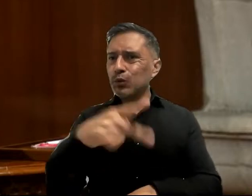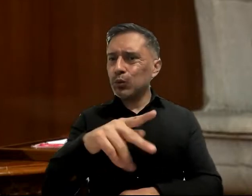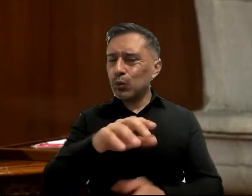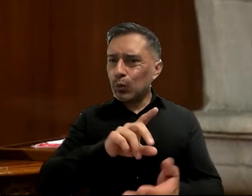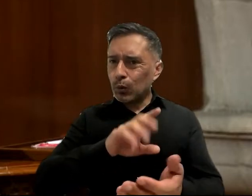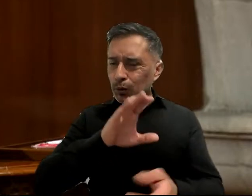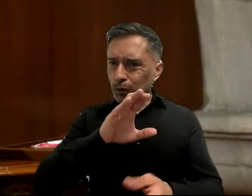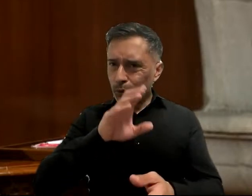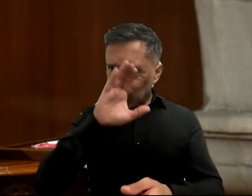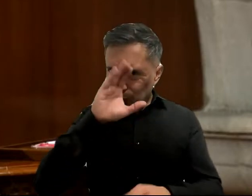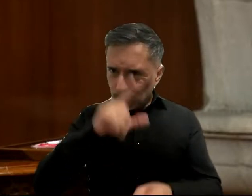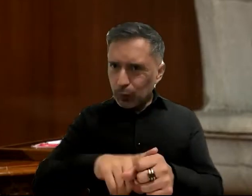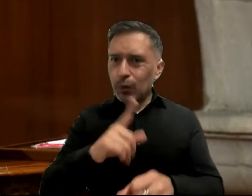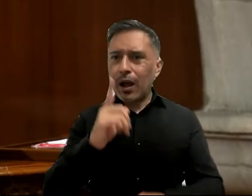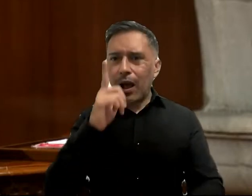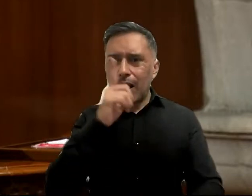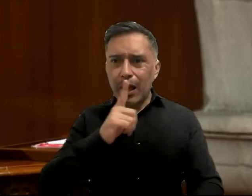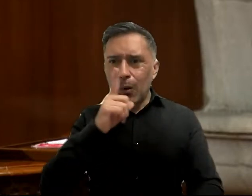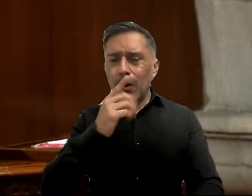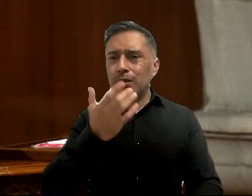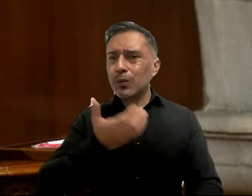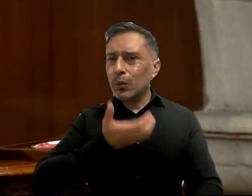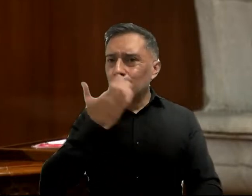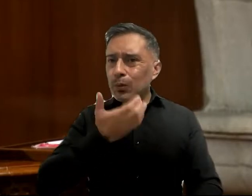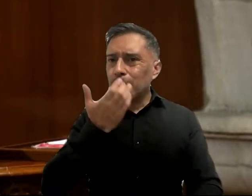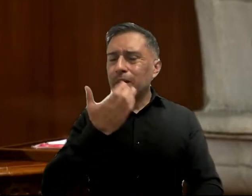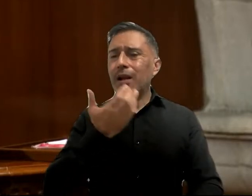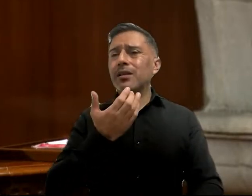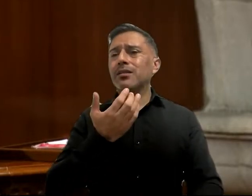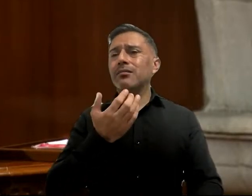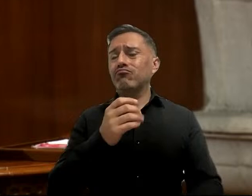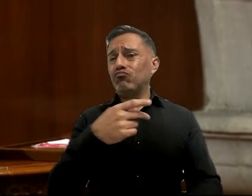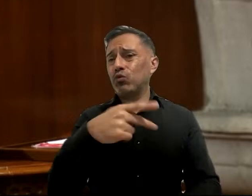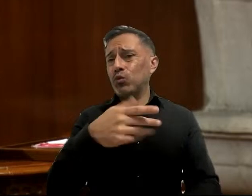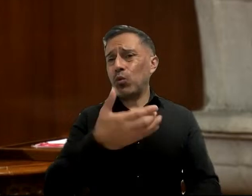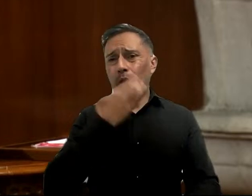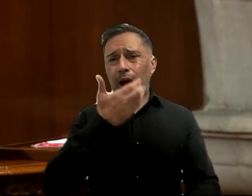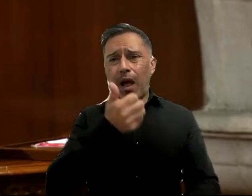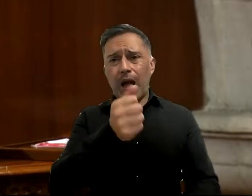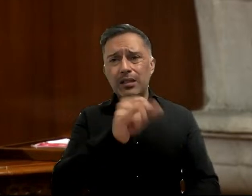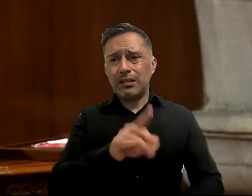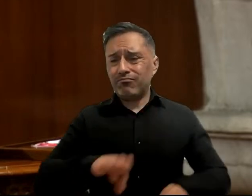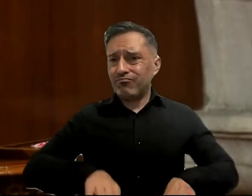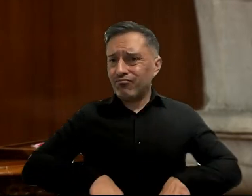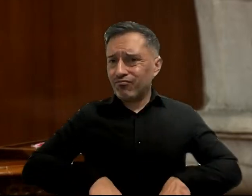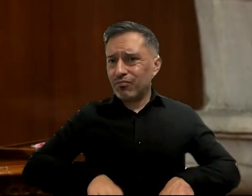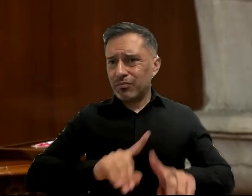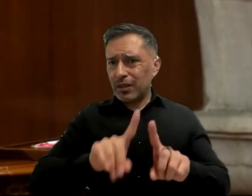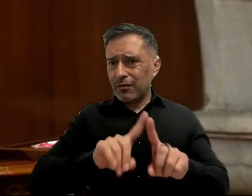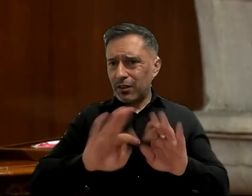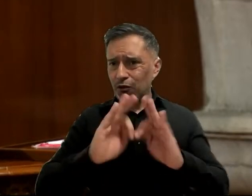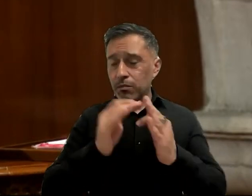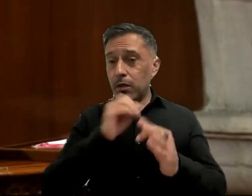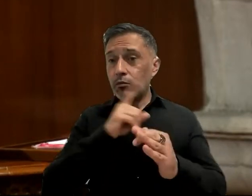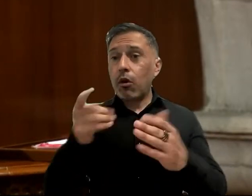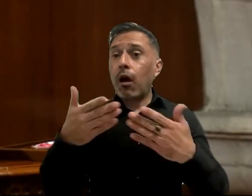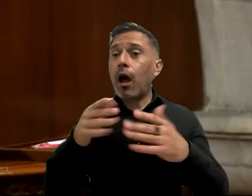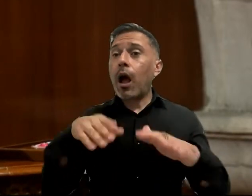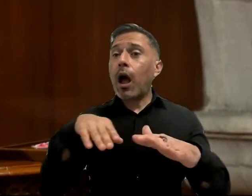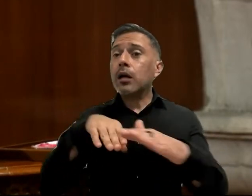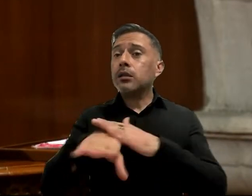culturas, lenguas, costumbres, formas específicas de organización social y acceso a la justicia de manera adecuada a